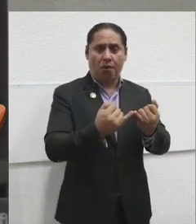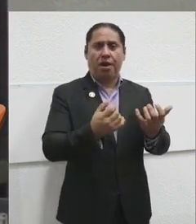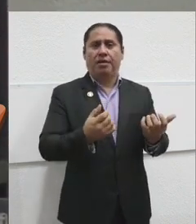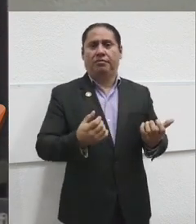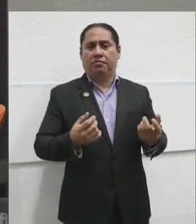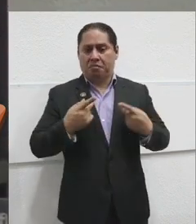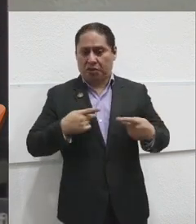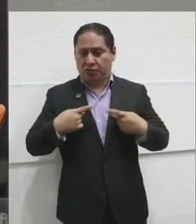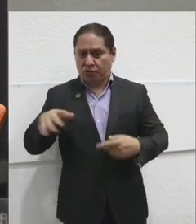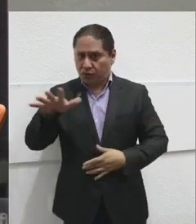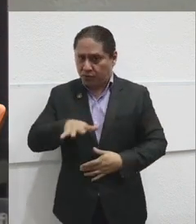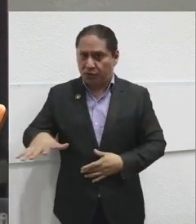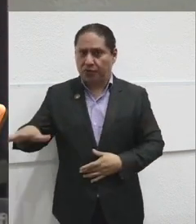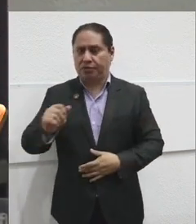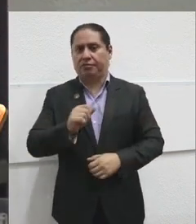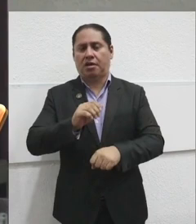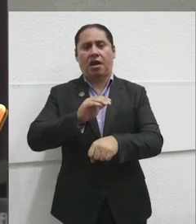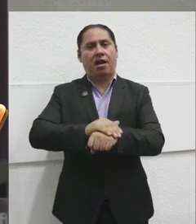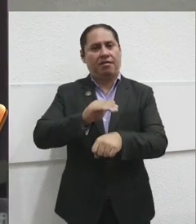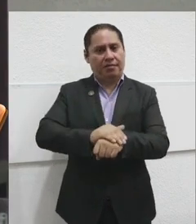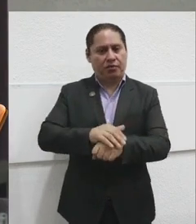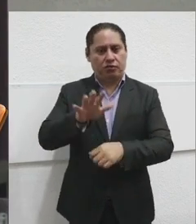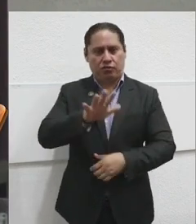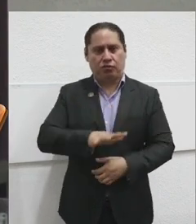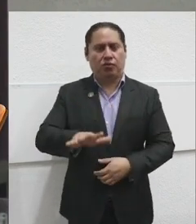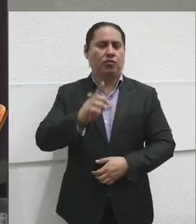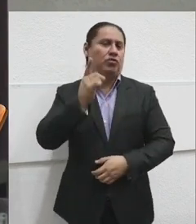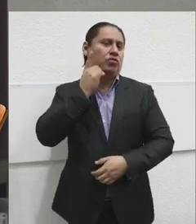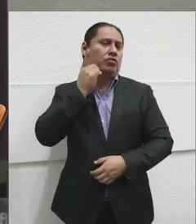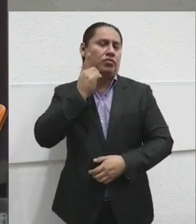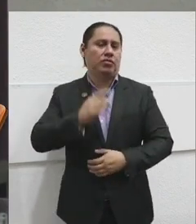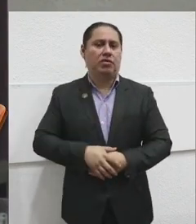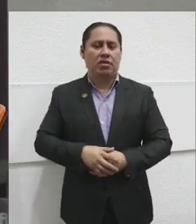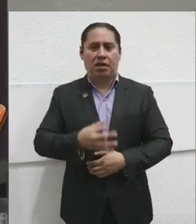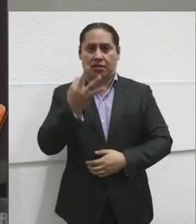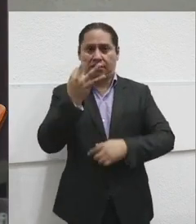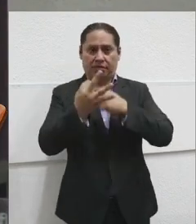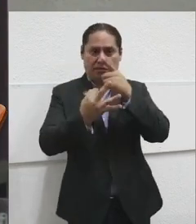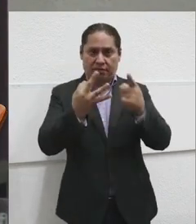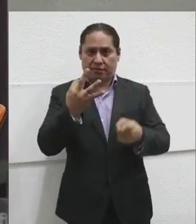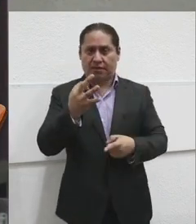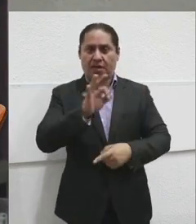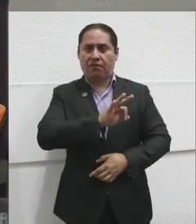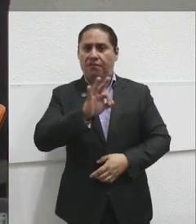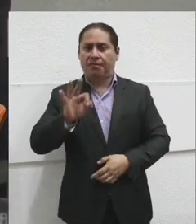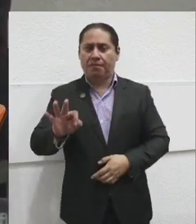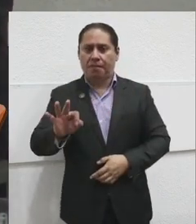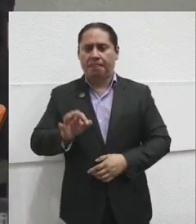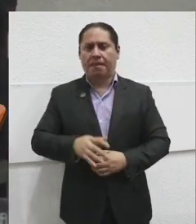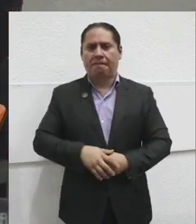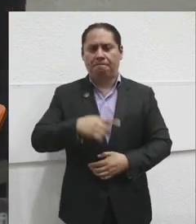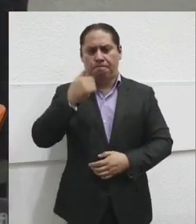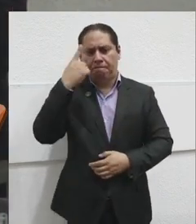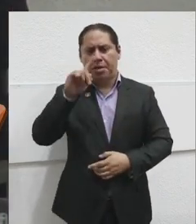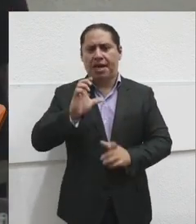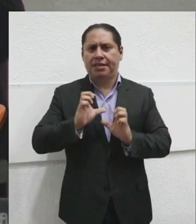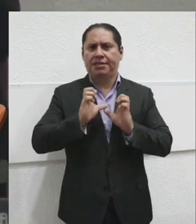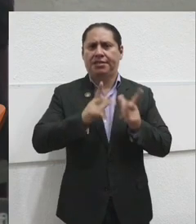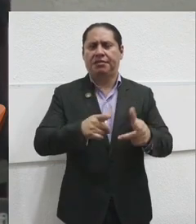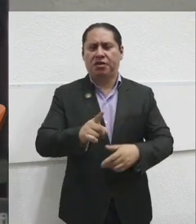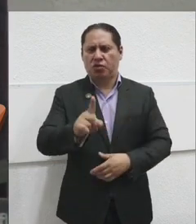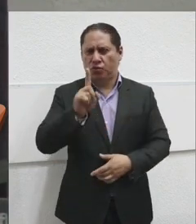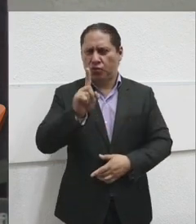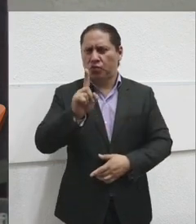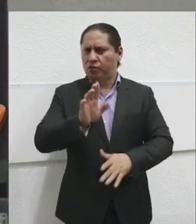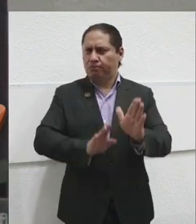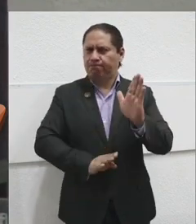económicas. Amigas y amigos diputados, estas tres fechas revisten para Chiapas una